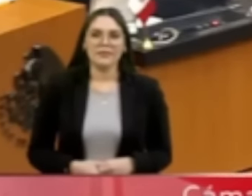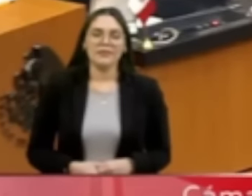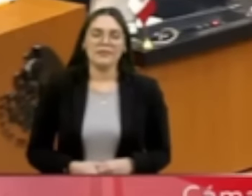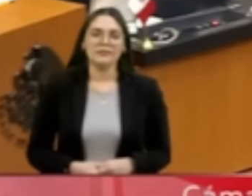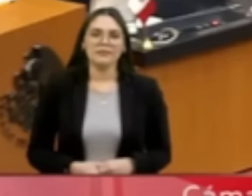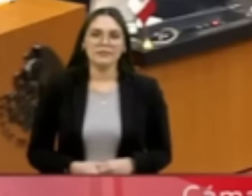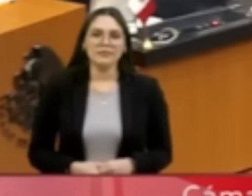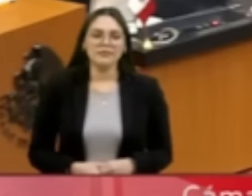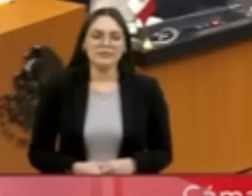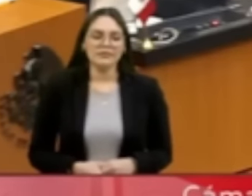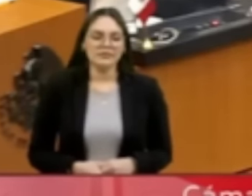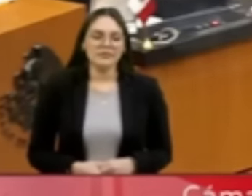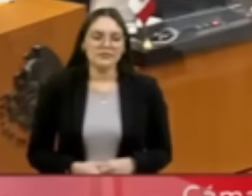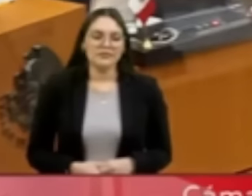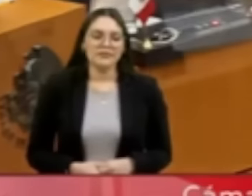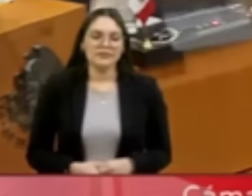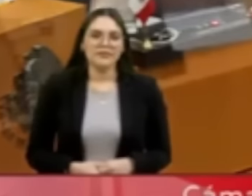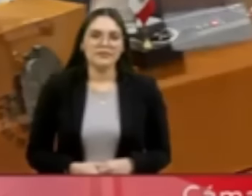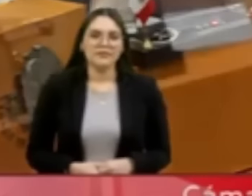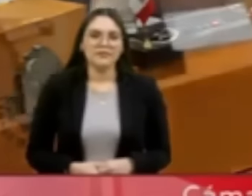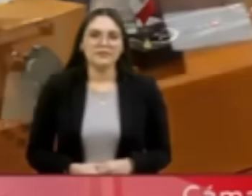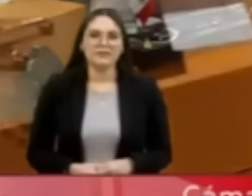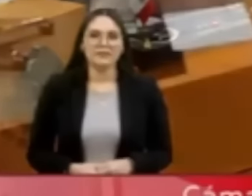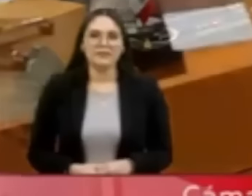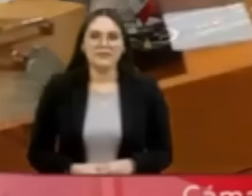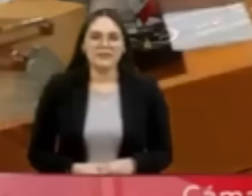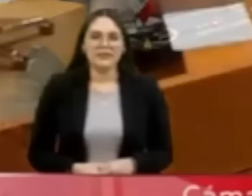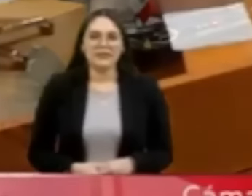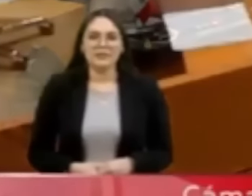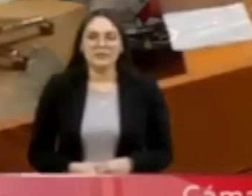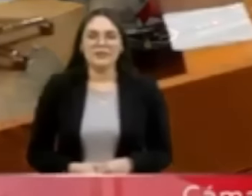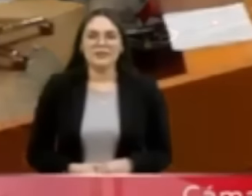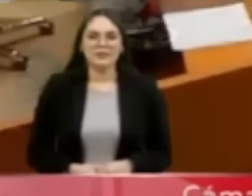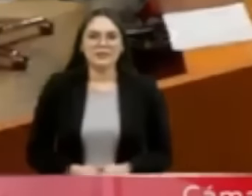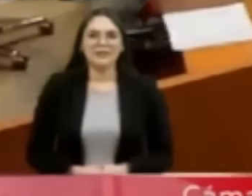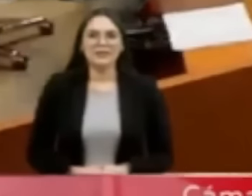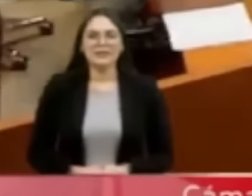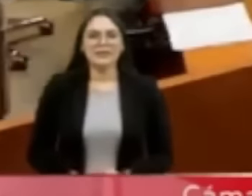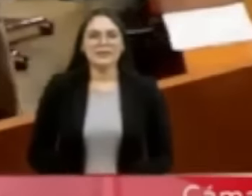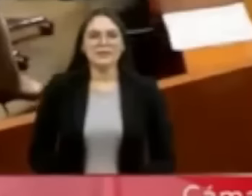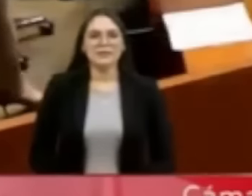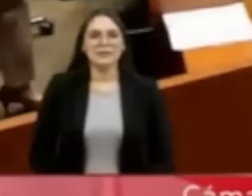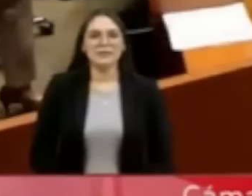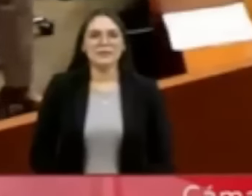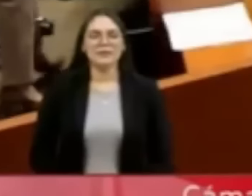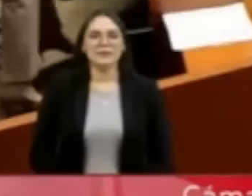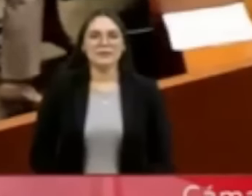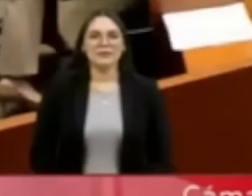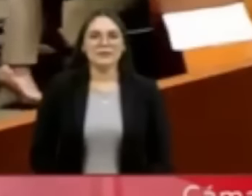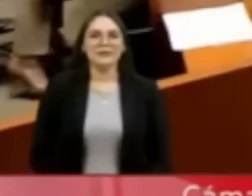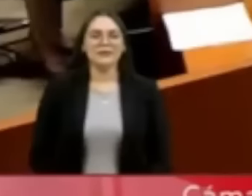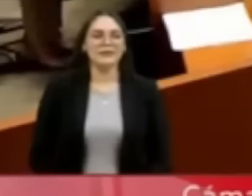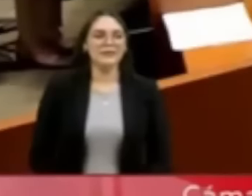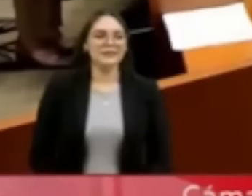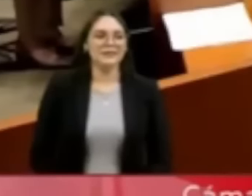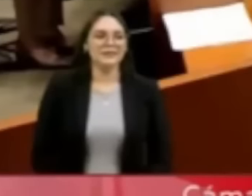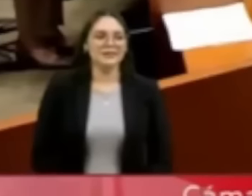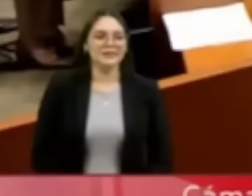pide licencia, y pide la tribuna el exgobernador de Veracruz,